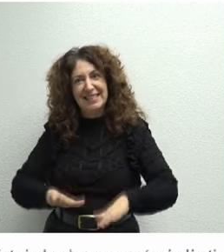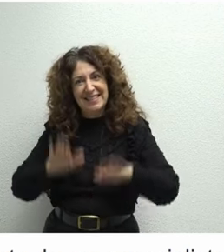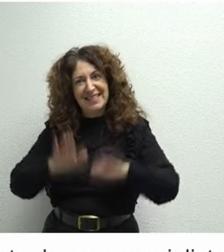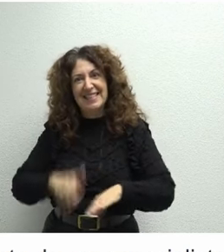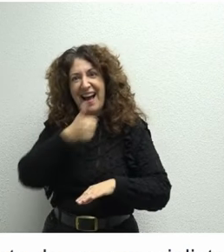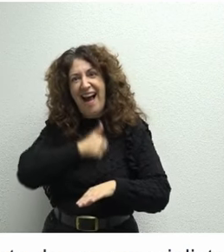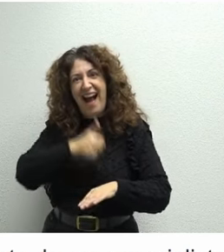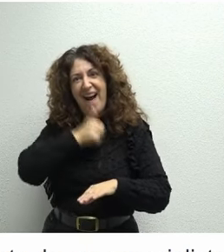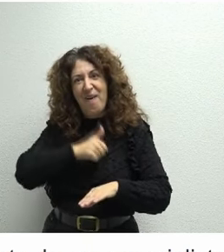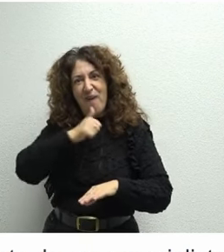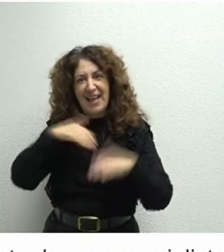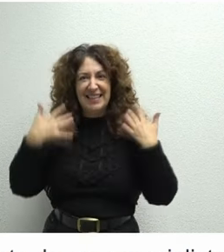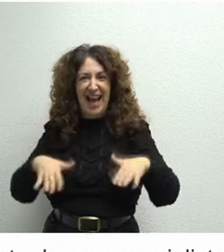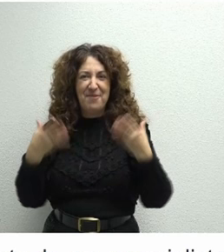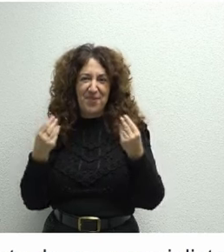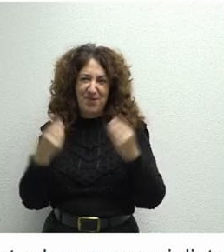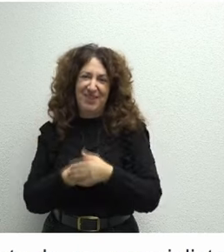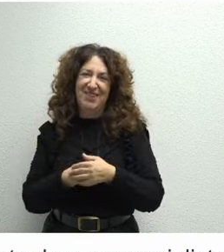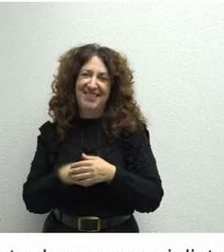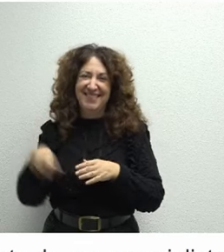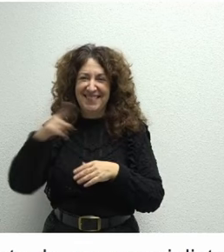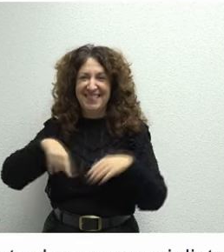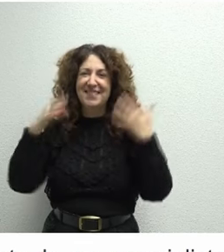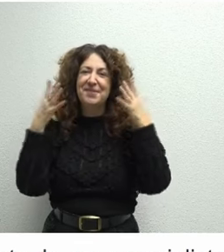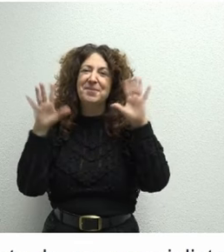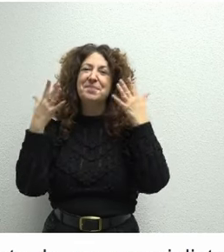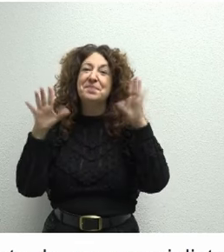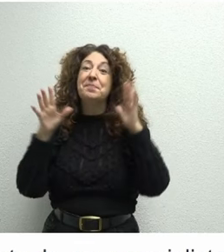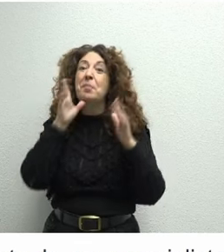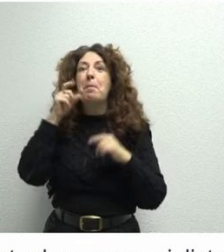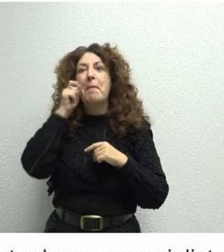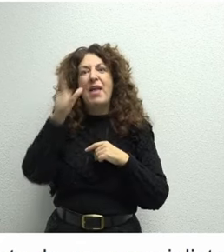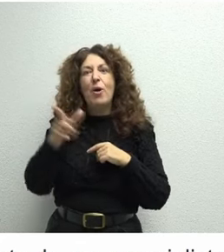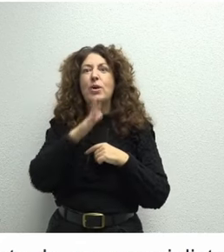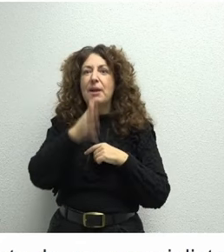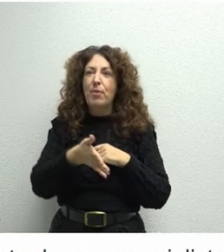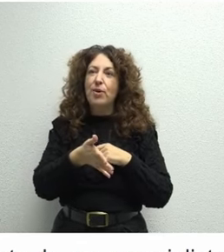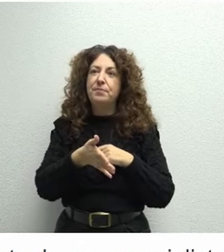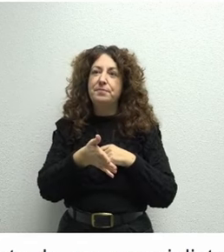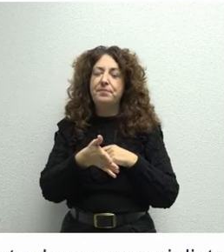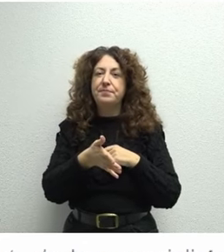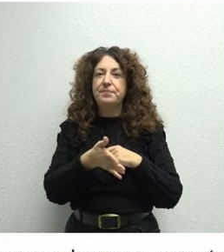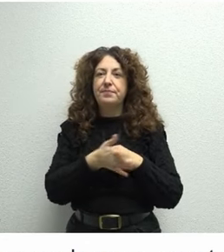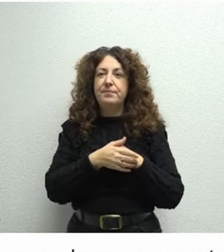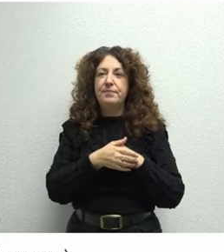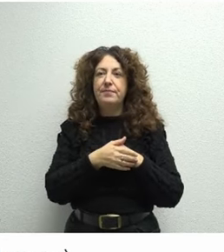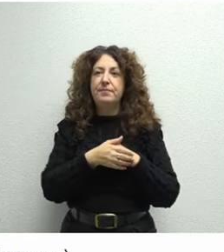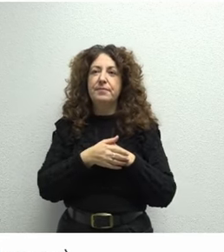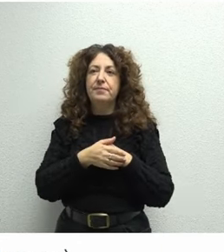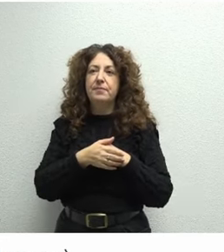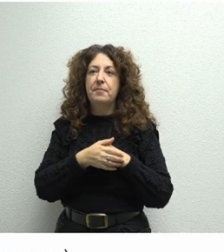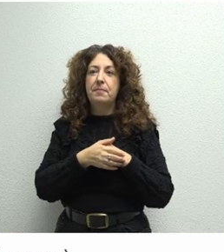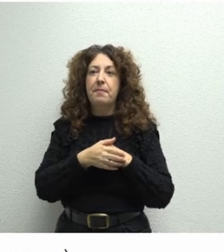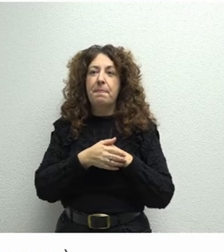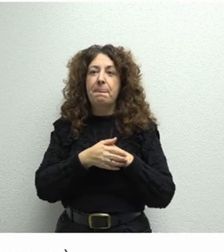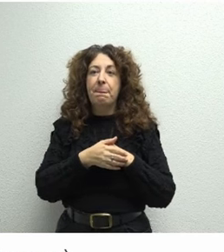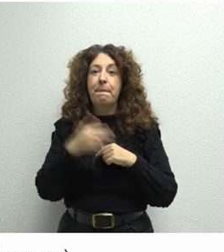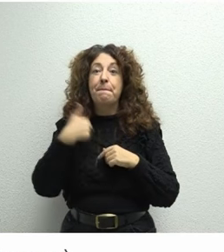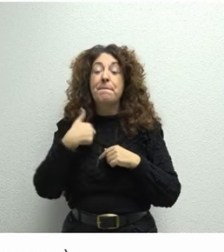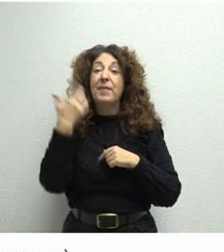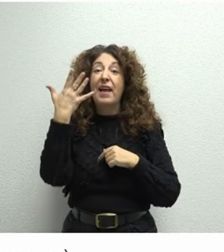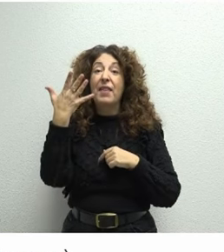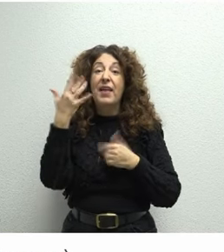mucho vale Por qué me doy cuenta de esto Bueno me doy cuenta de esto también porque estoy a cinco